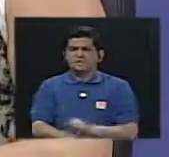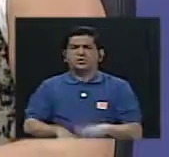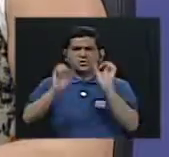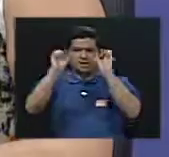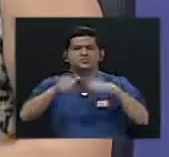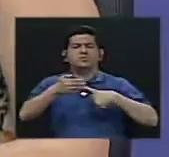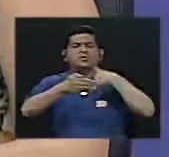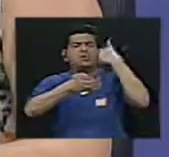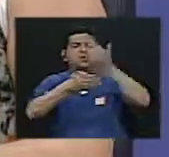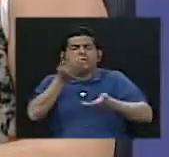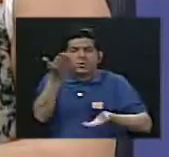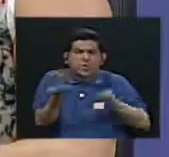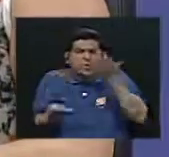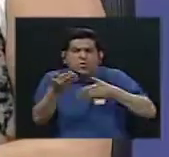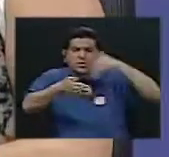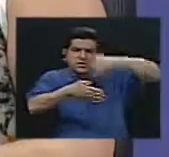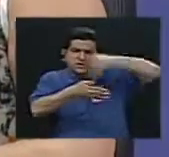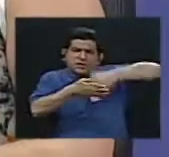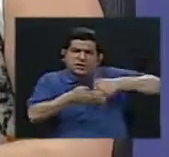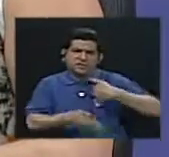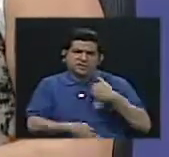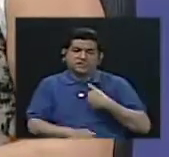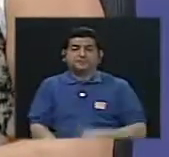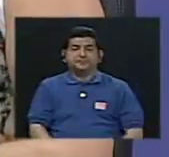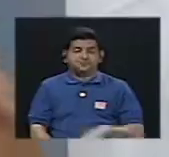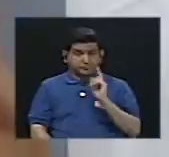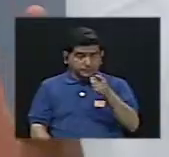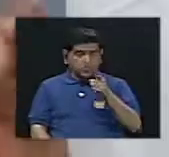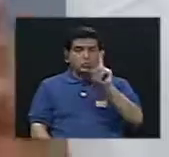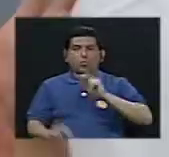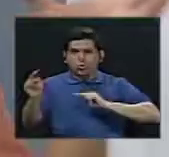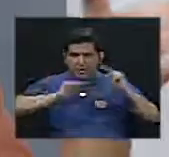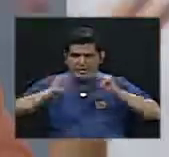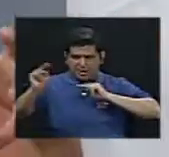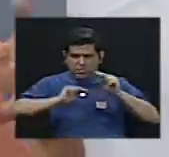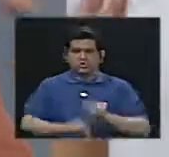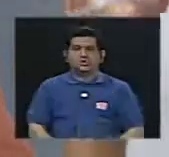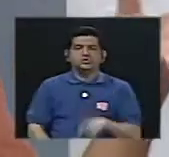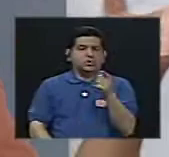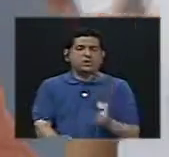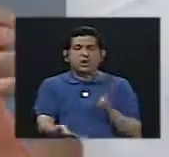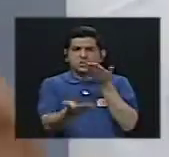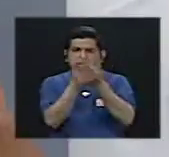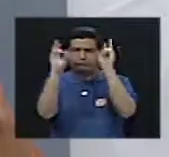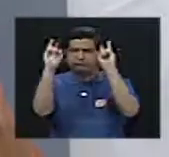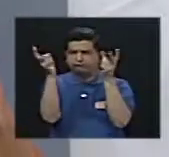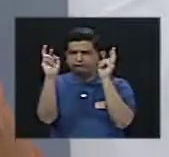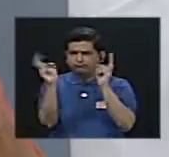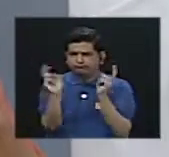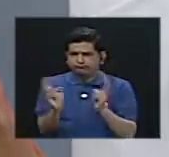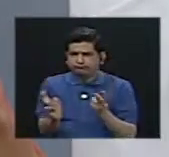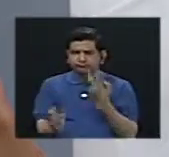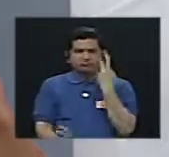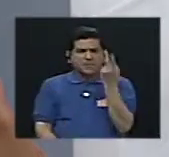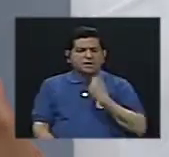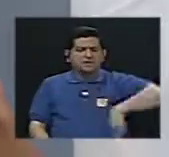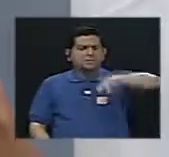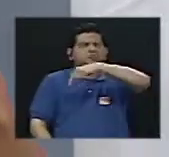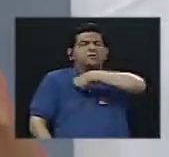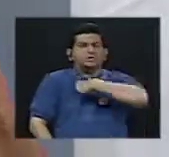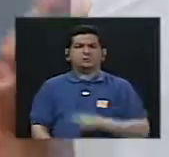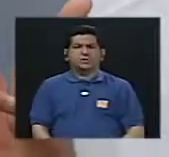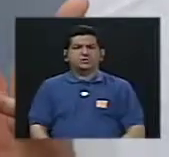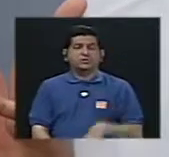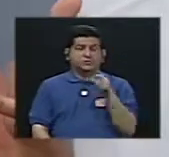sean eventualmente registradas por ustedes. Con ellos se da una negociación, ellos nos hacen una propuesta temática, nosotros vemos a partir de